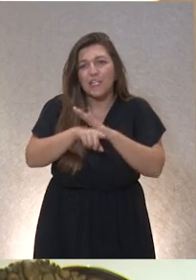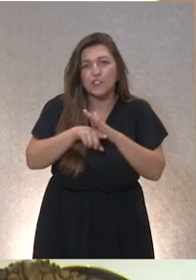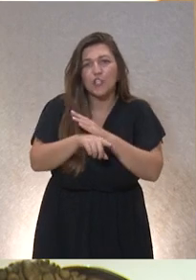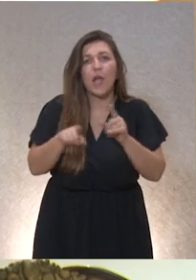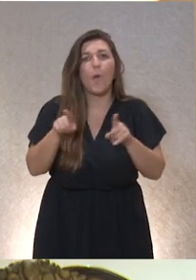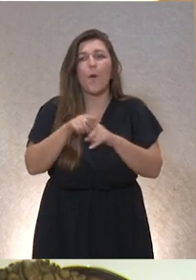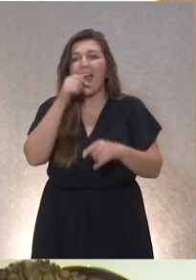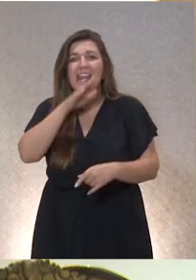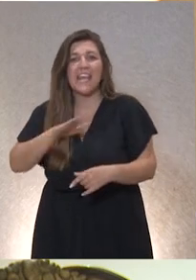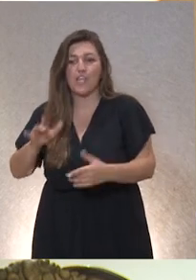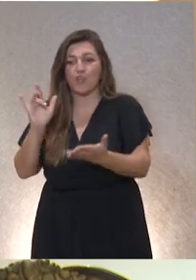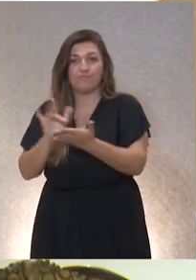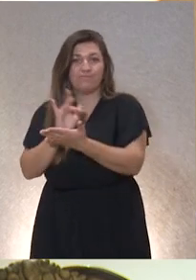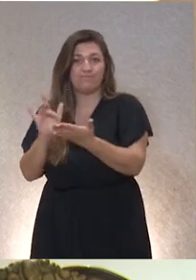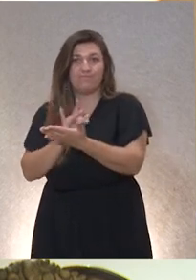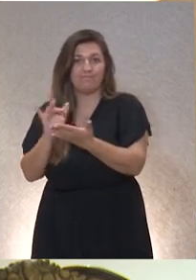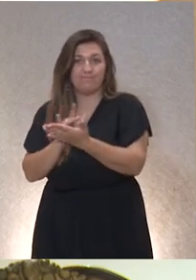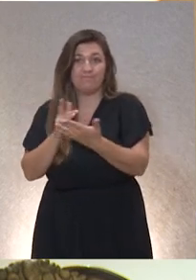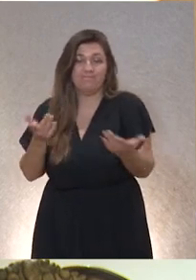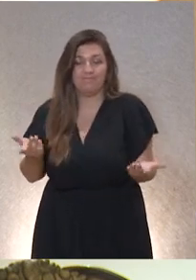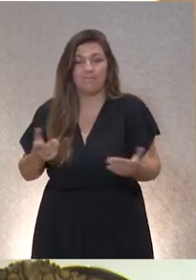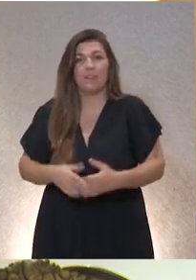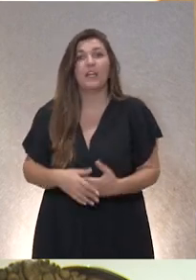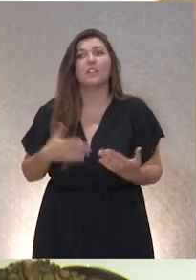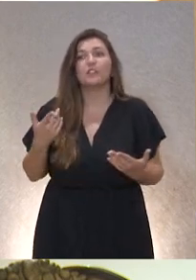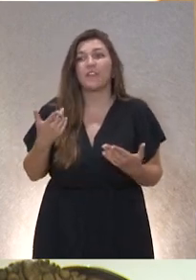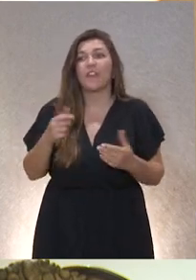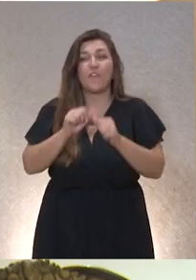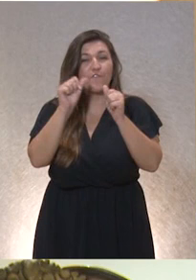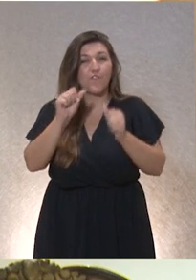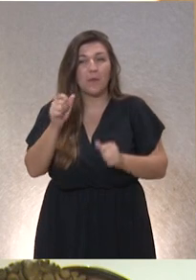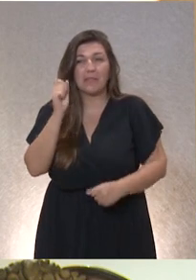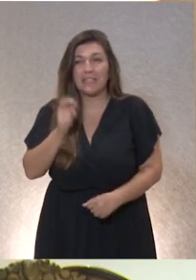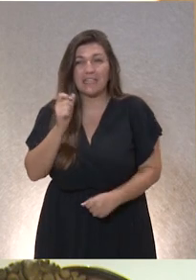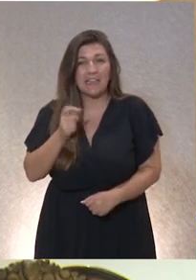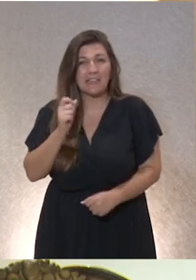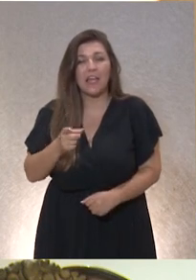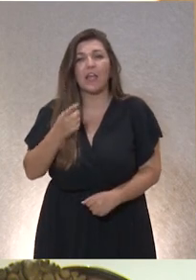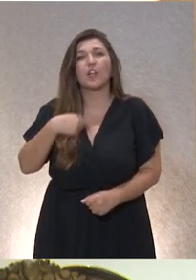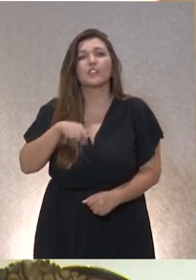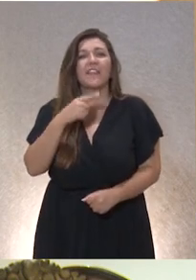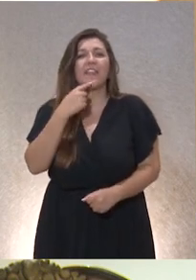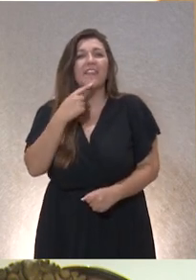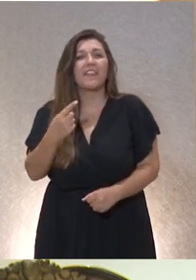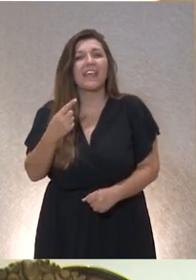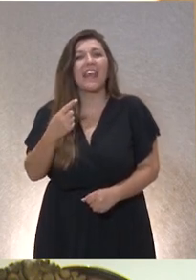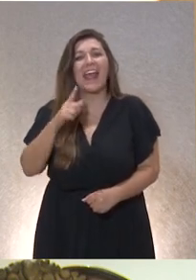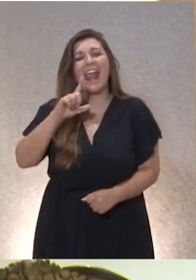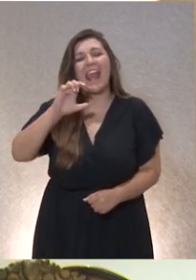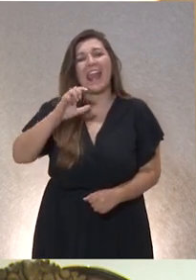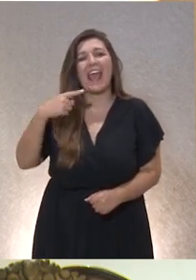tabletas que no es un tema baladí los medios tradicionales nosotros les llamamos así muy en fino los